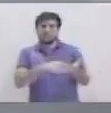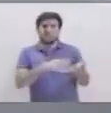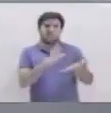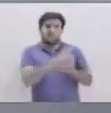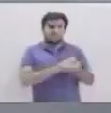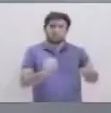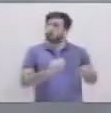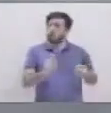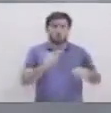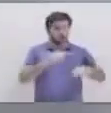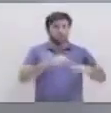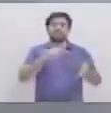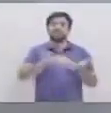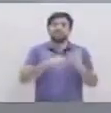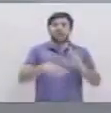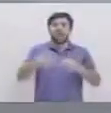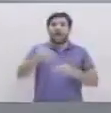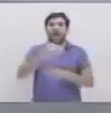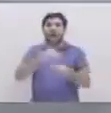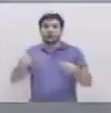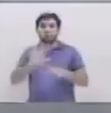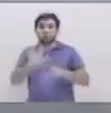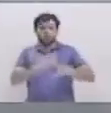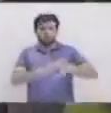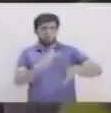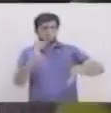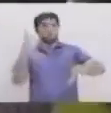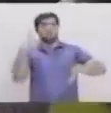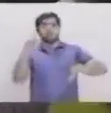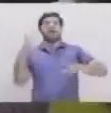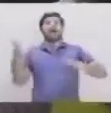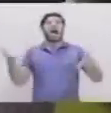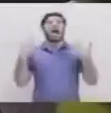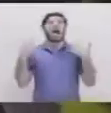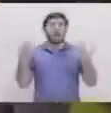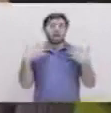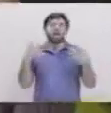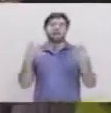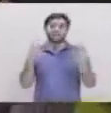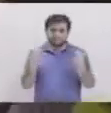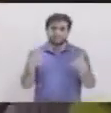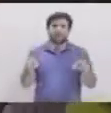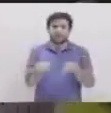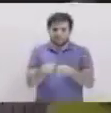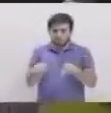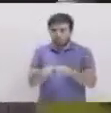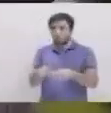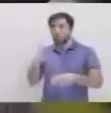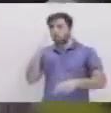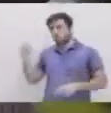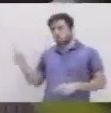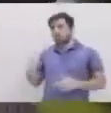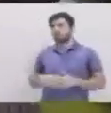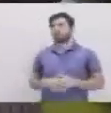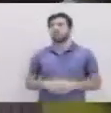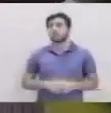caliente. Y esto es porque se transformó este tipo de energía. Y ahorita que se está tocando este tema, pues me doy